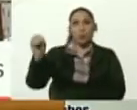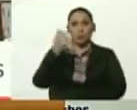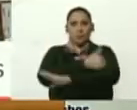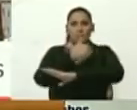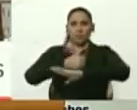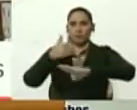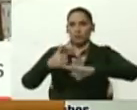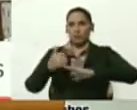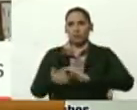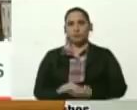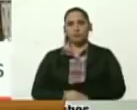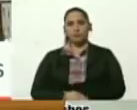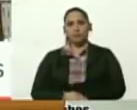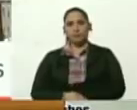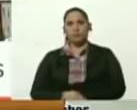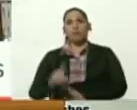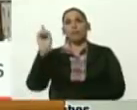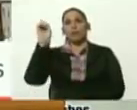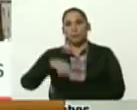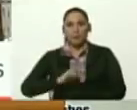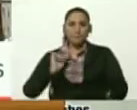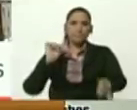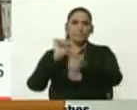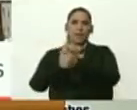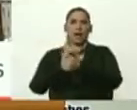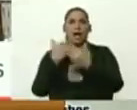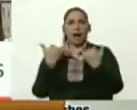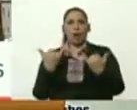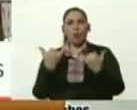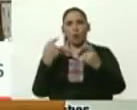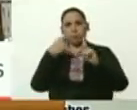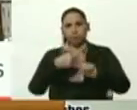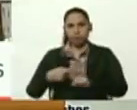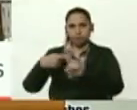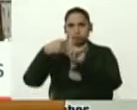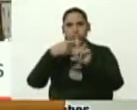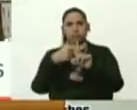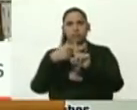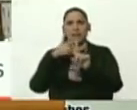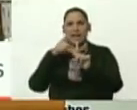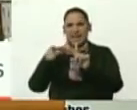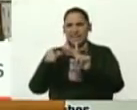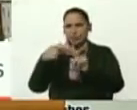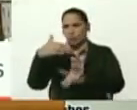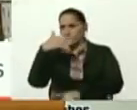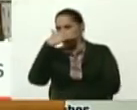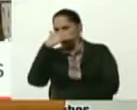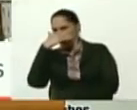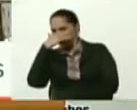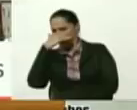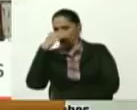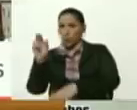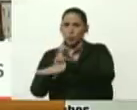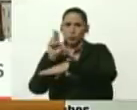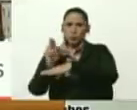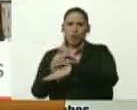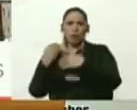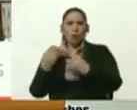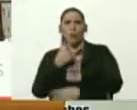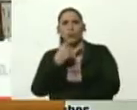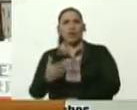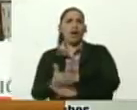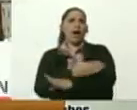funcionarios también privados de libertad. Y ahora se suman estos ampones que, utilizando, como dije